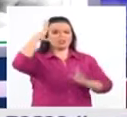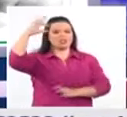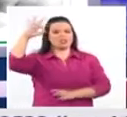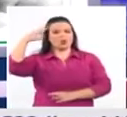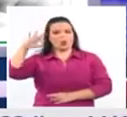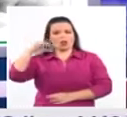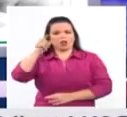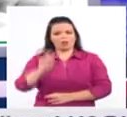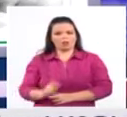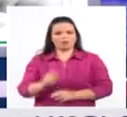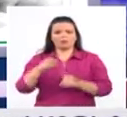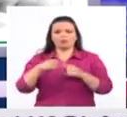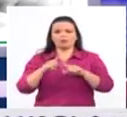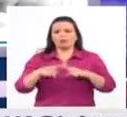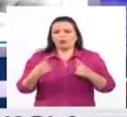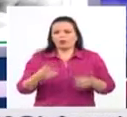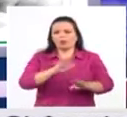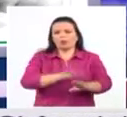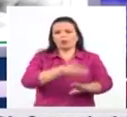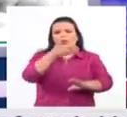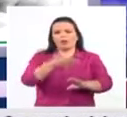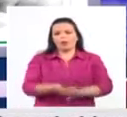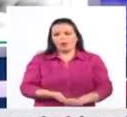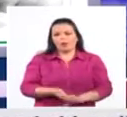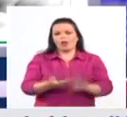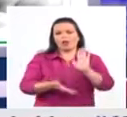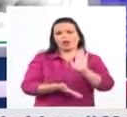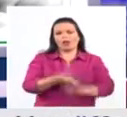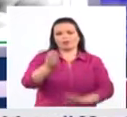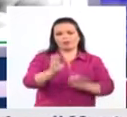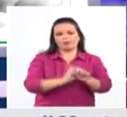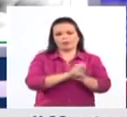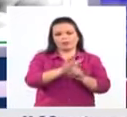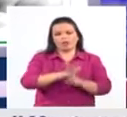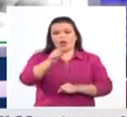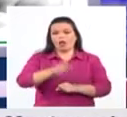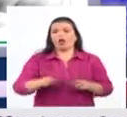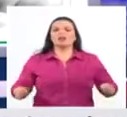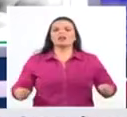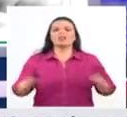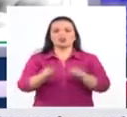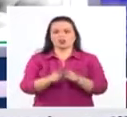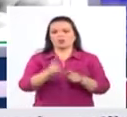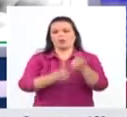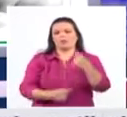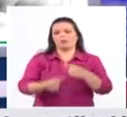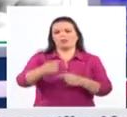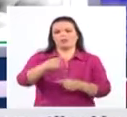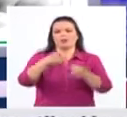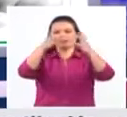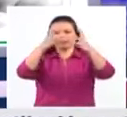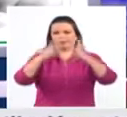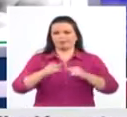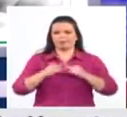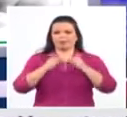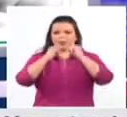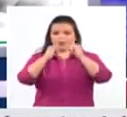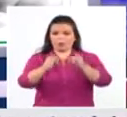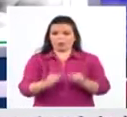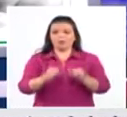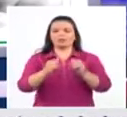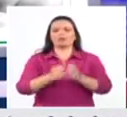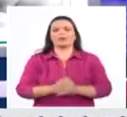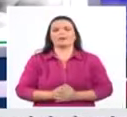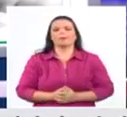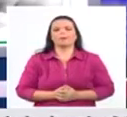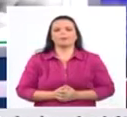el post-COVID-19. Ahora hacemos un resumen de los principales datos manejados en el parte habitual